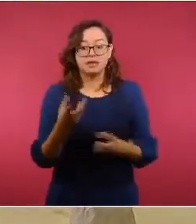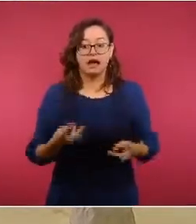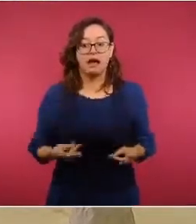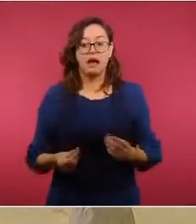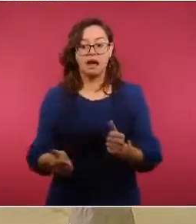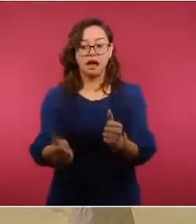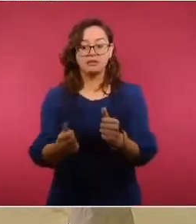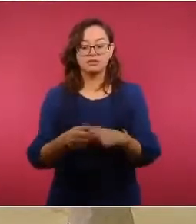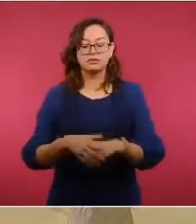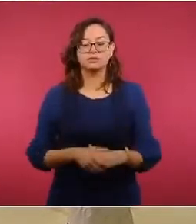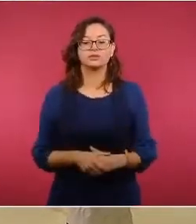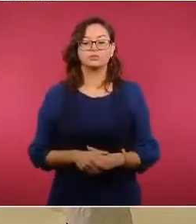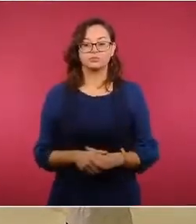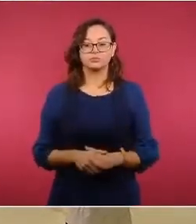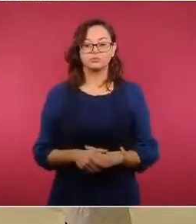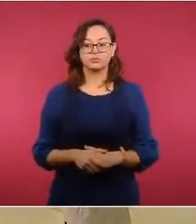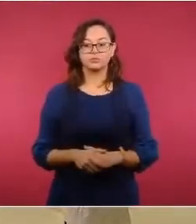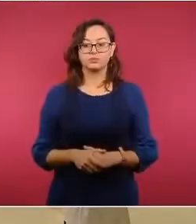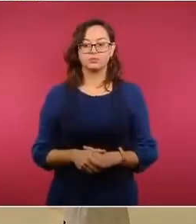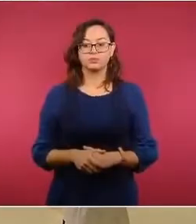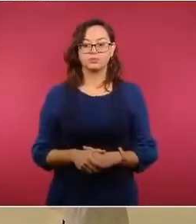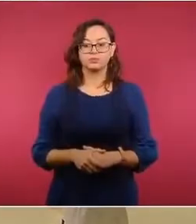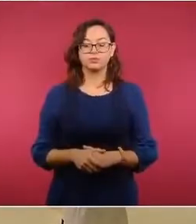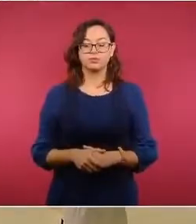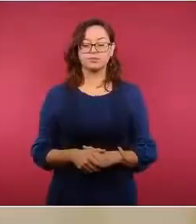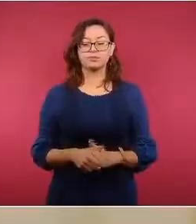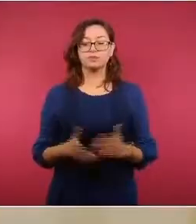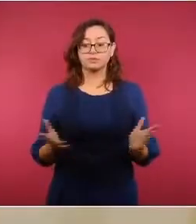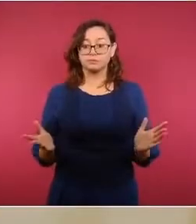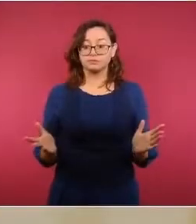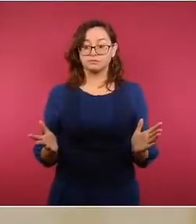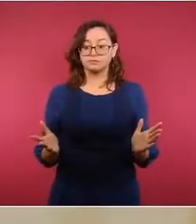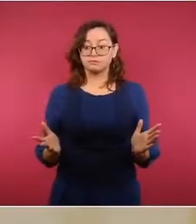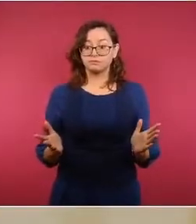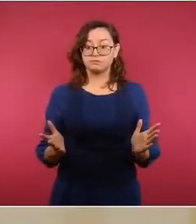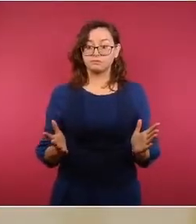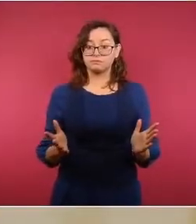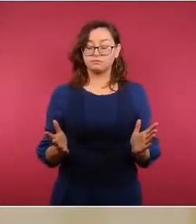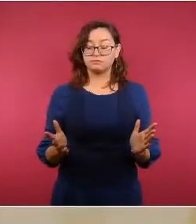Aquí abro un paréntesis también para informarle al pueblo